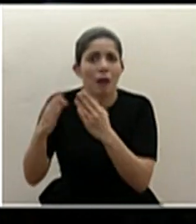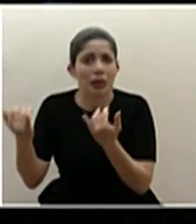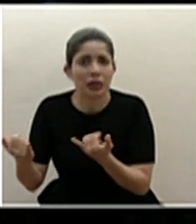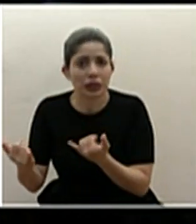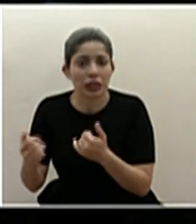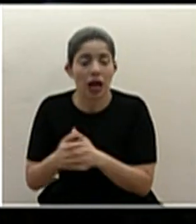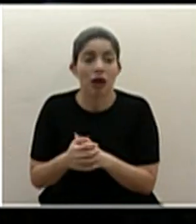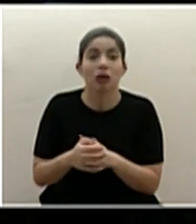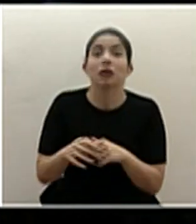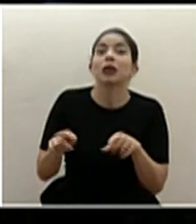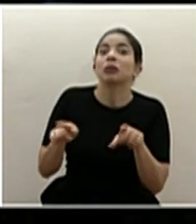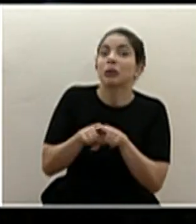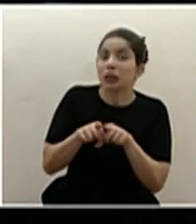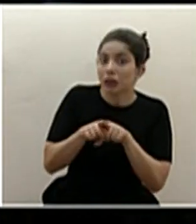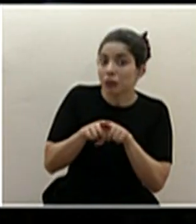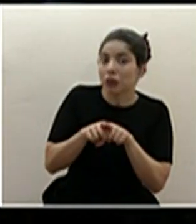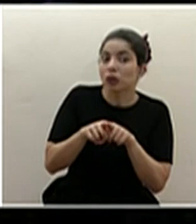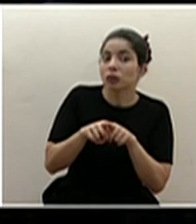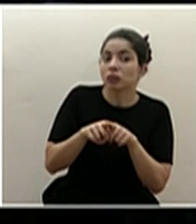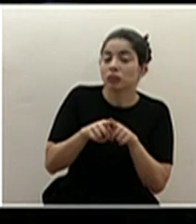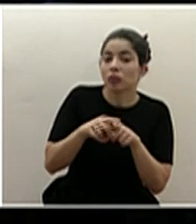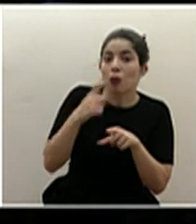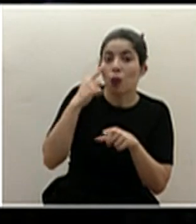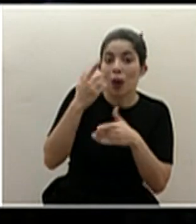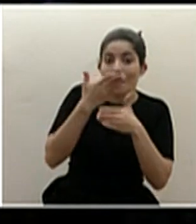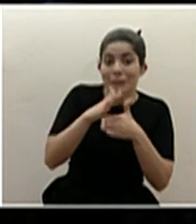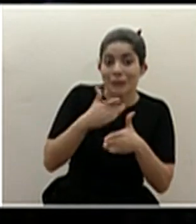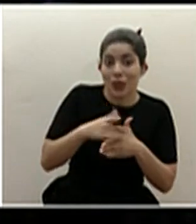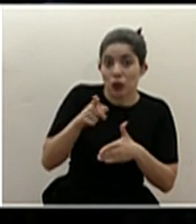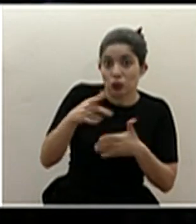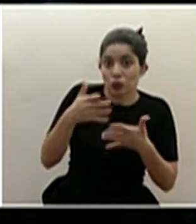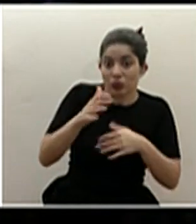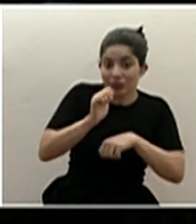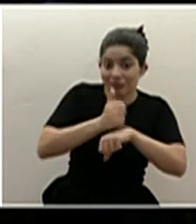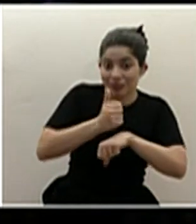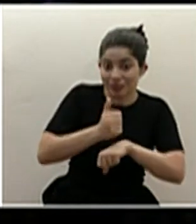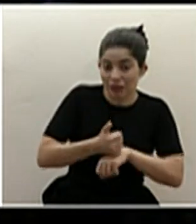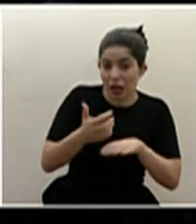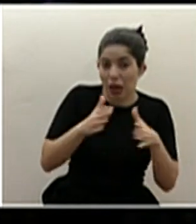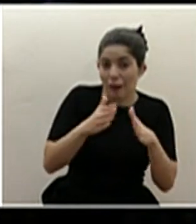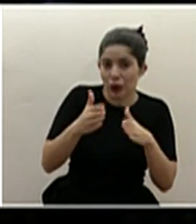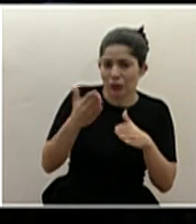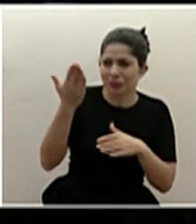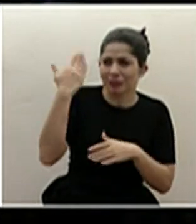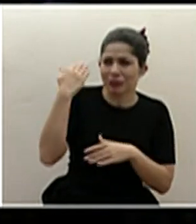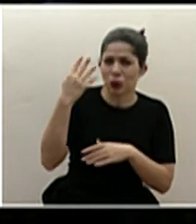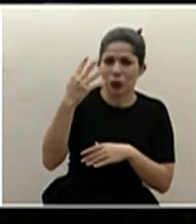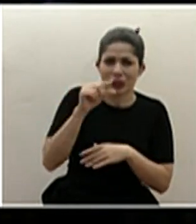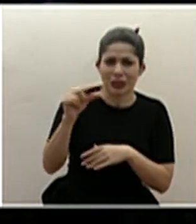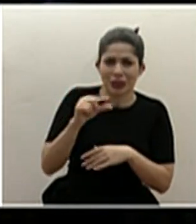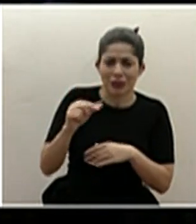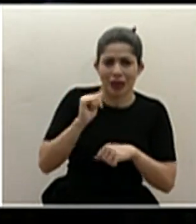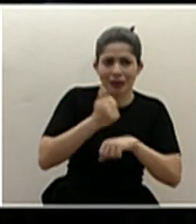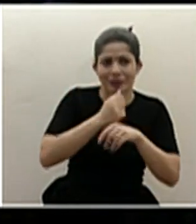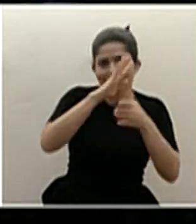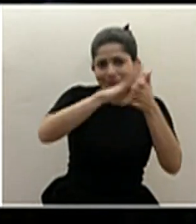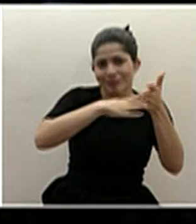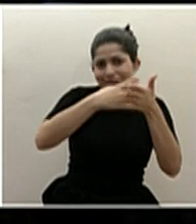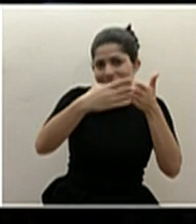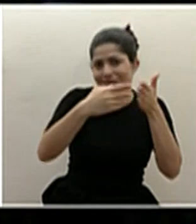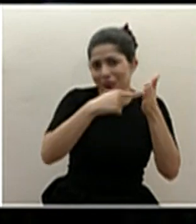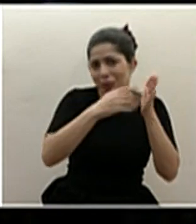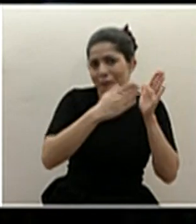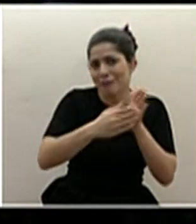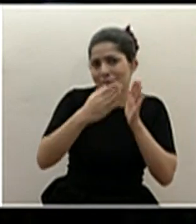incluso a costa de las fases que usted fijó aproximadamente hace 4 semanas cuando se anunció el